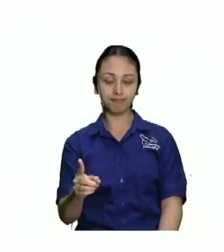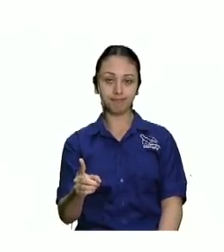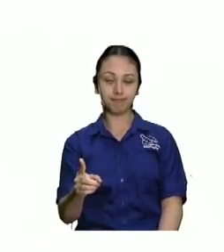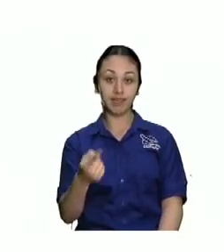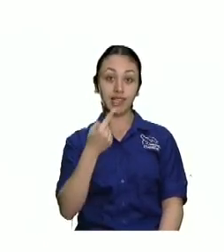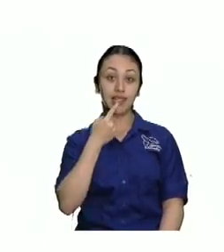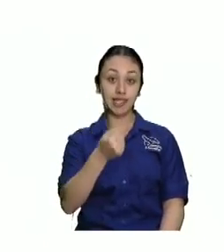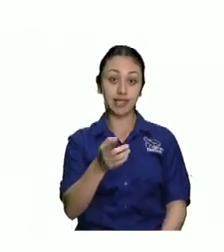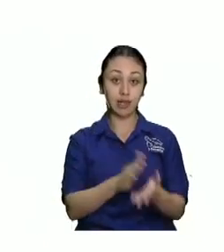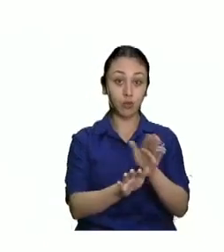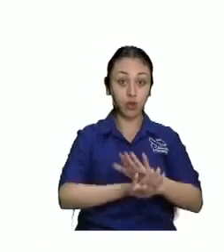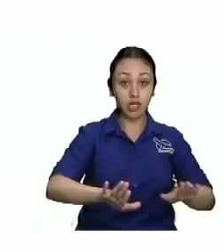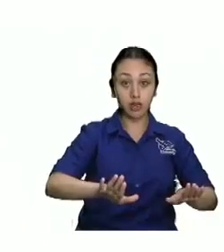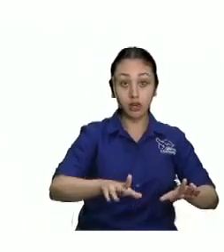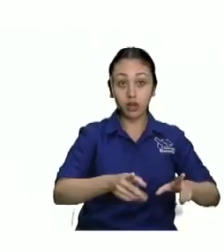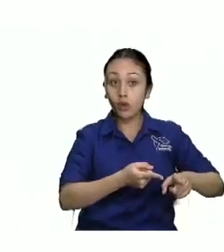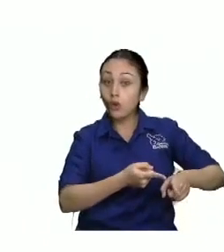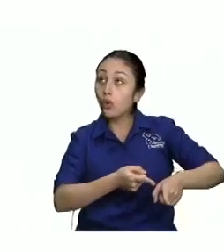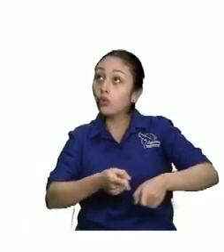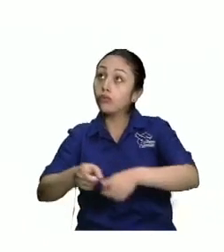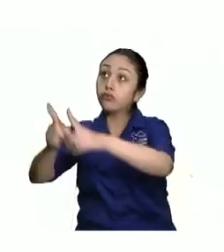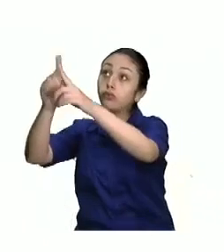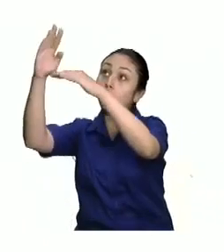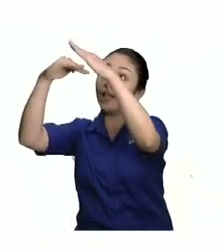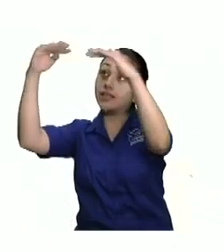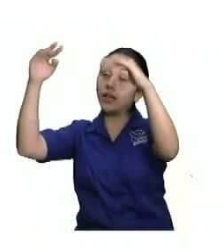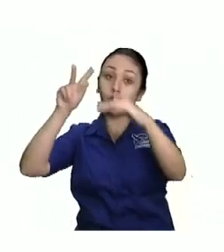cielo y el infierno.